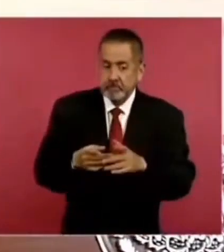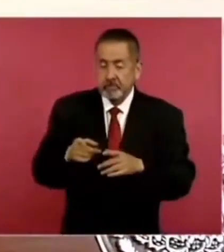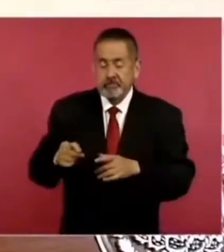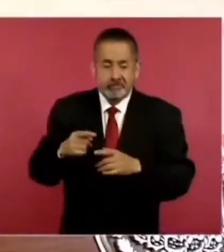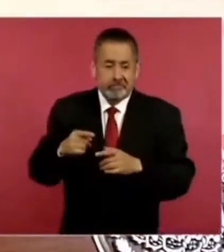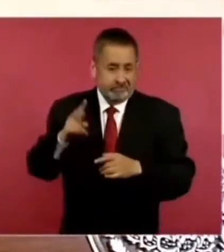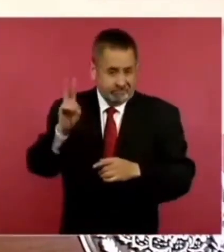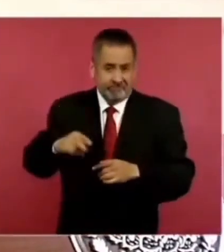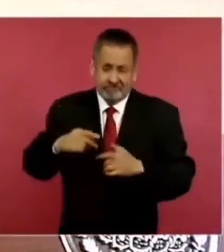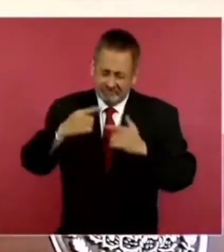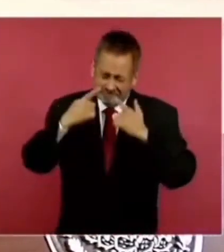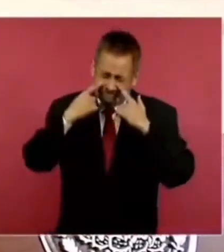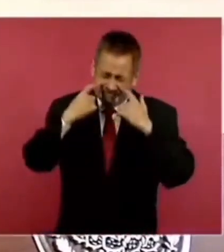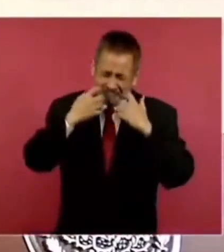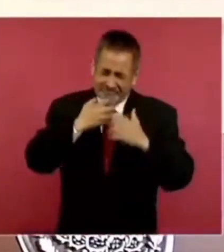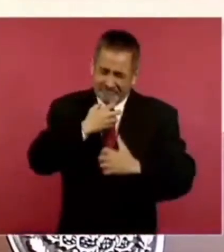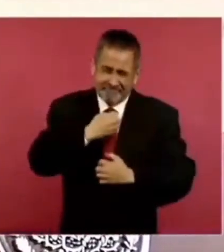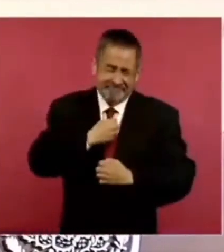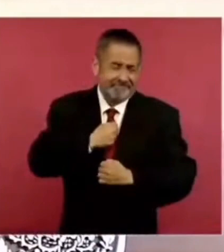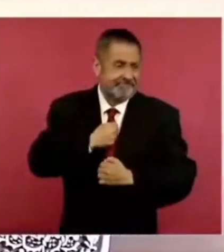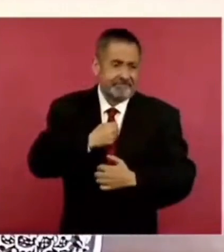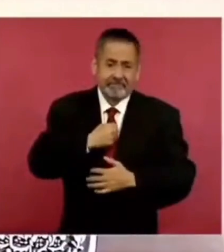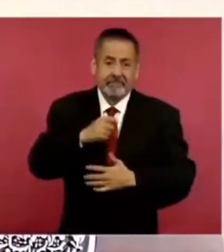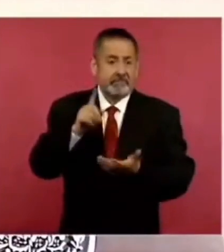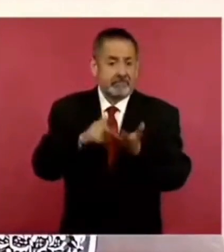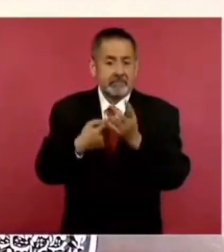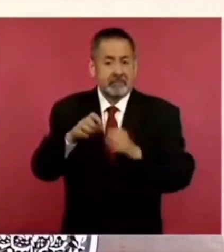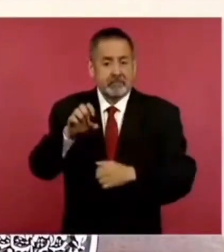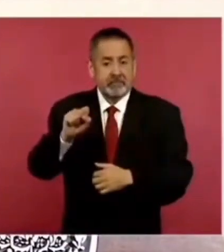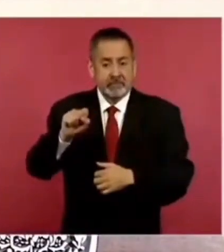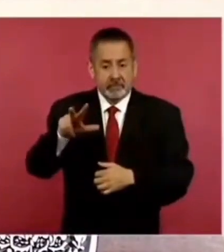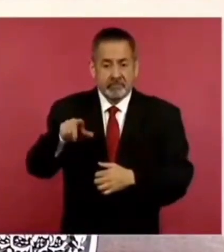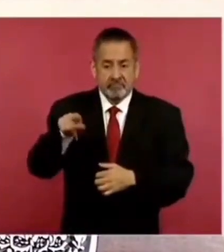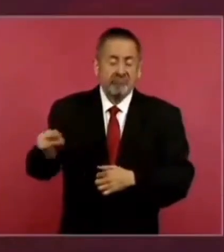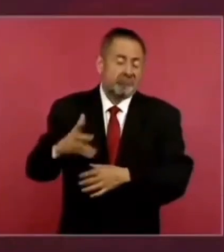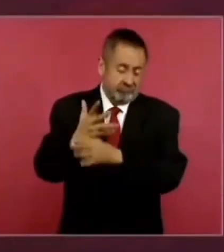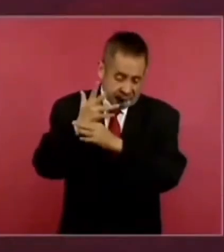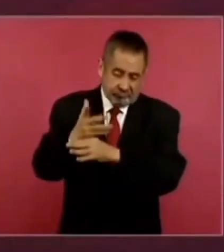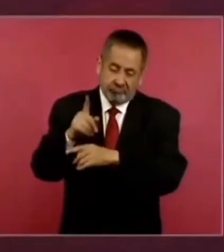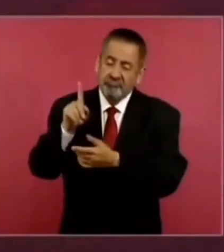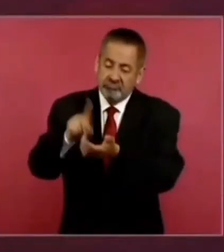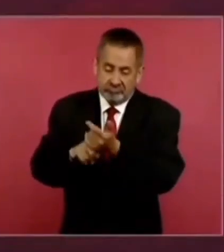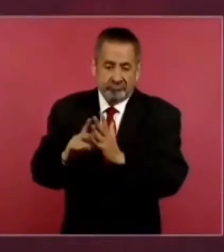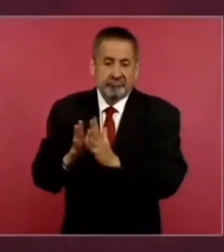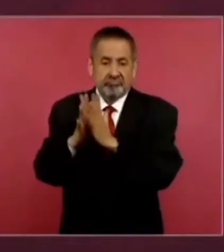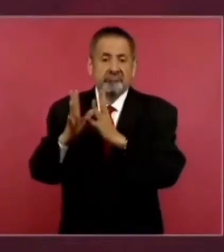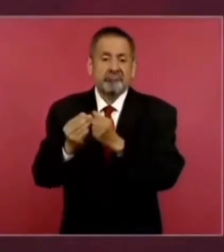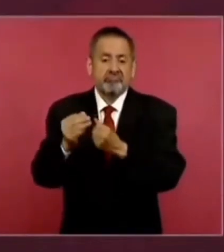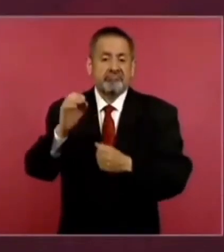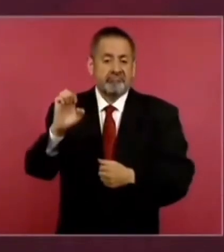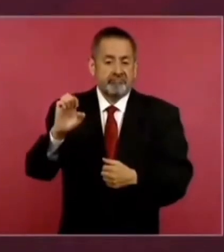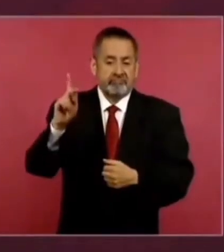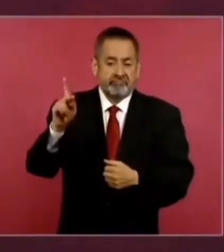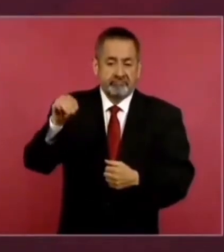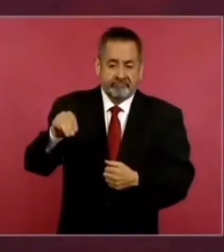llorando, de que en lo del 68 había participado el Estado